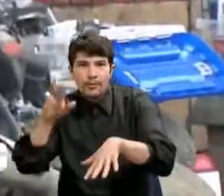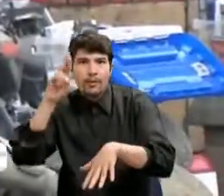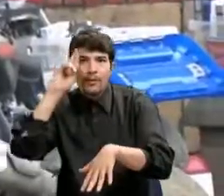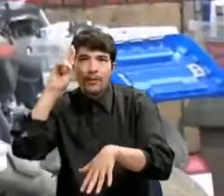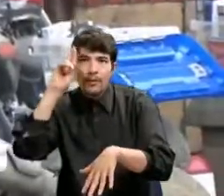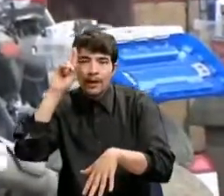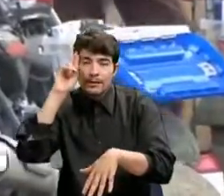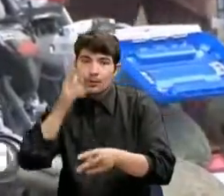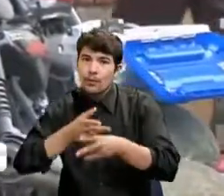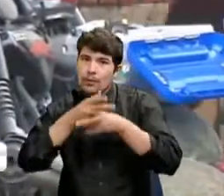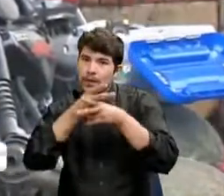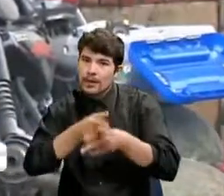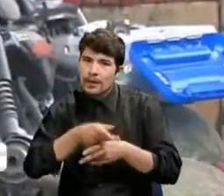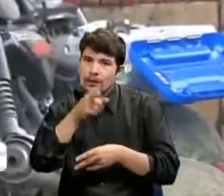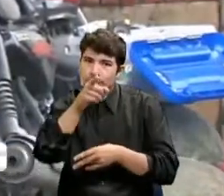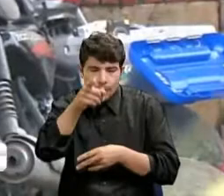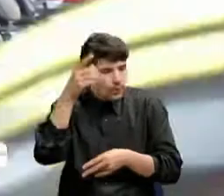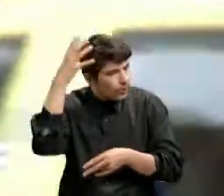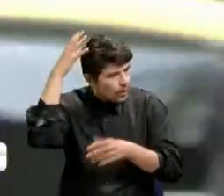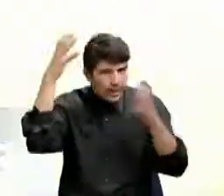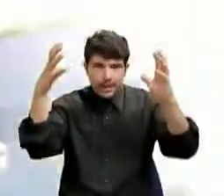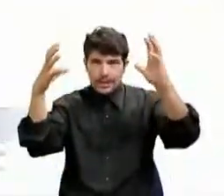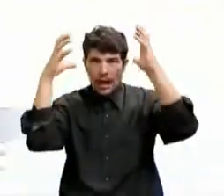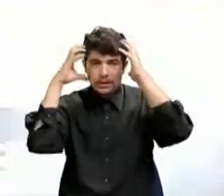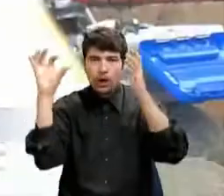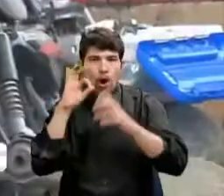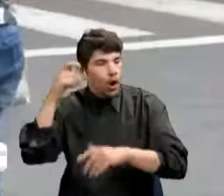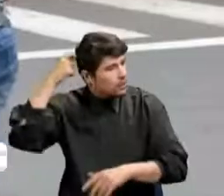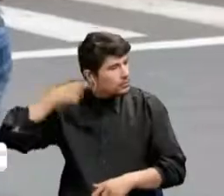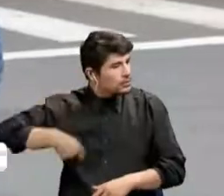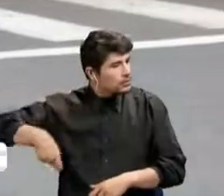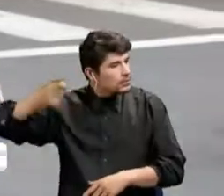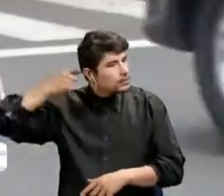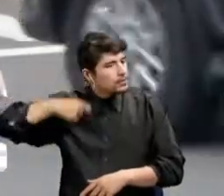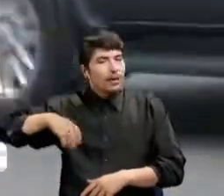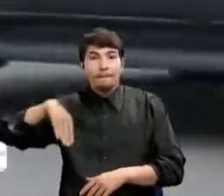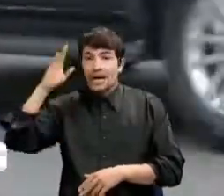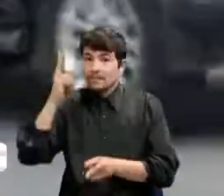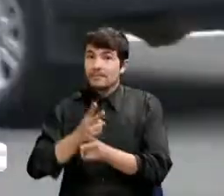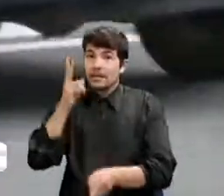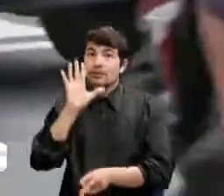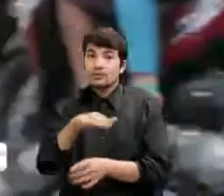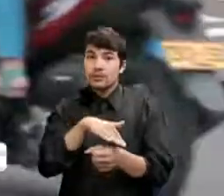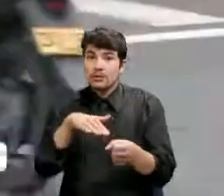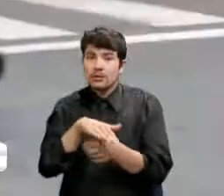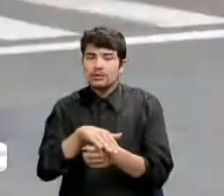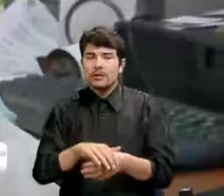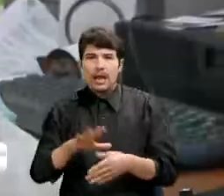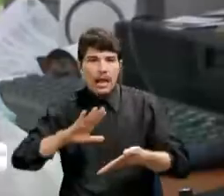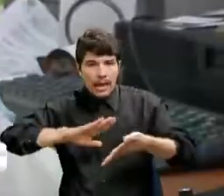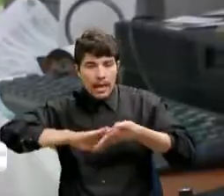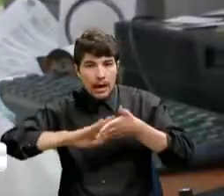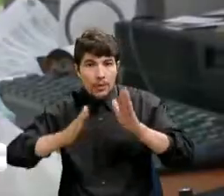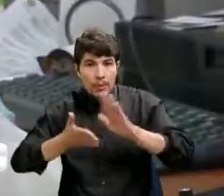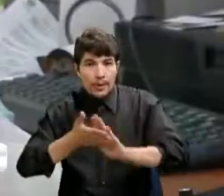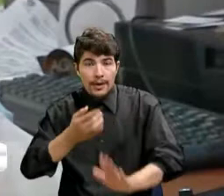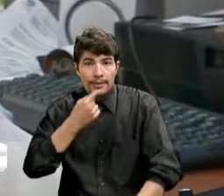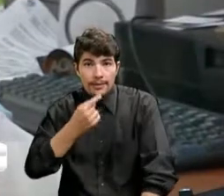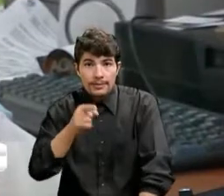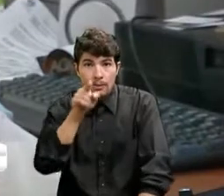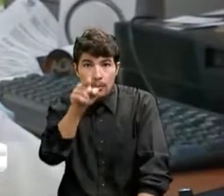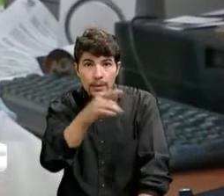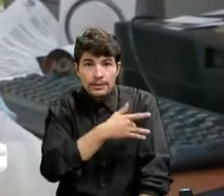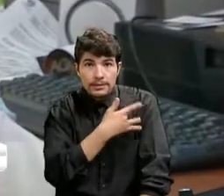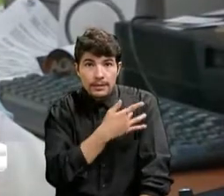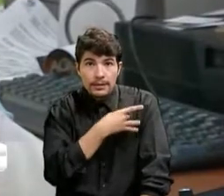elementos como cascos o cepillos aumenta el riesgo de presentar este síntoma si la comunidad está diciendo está sintiendo